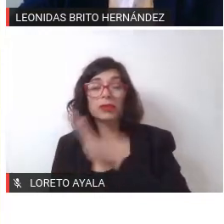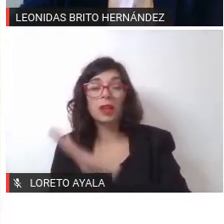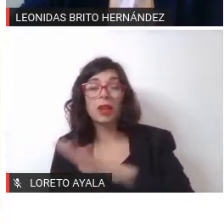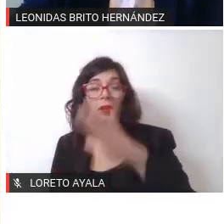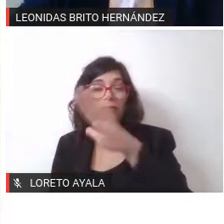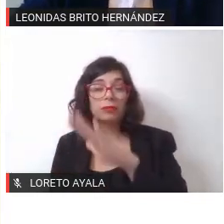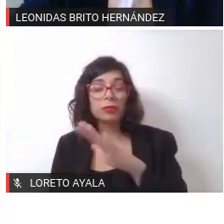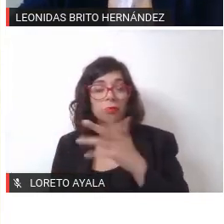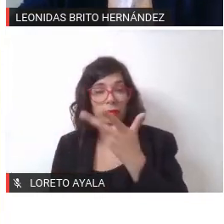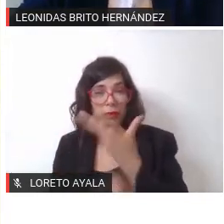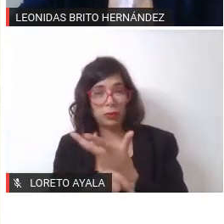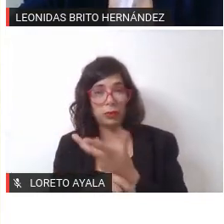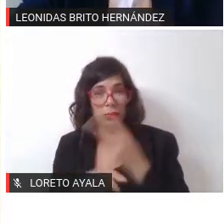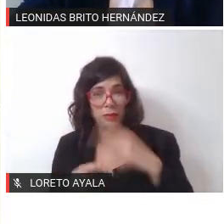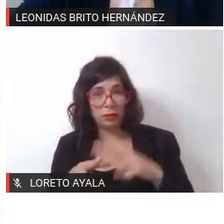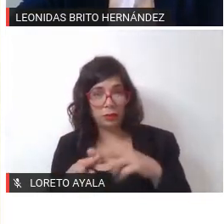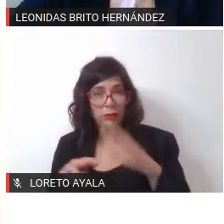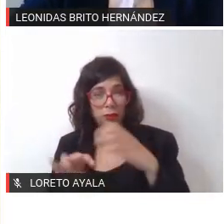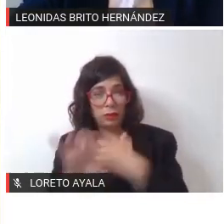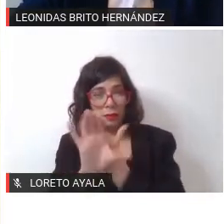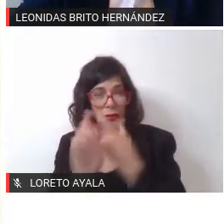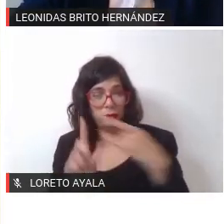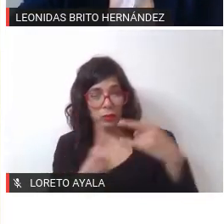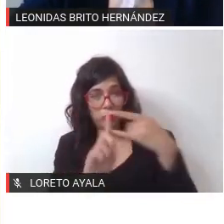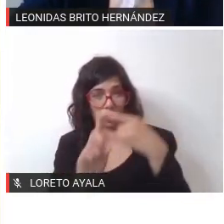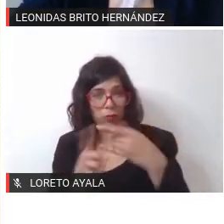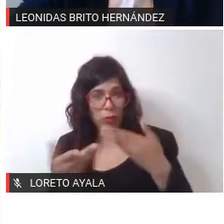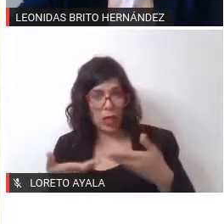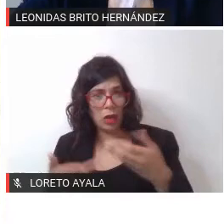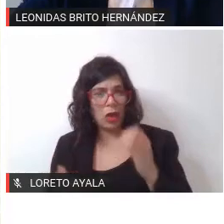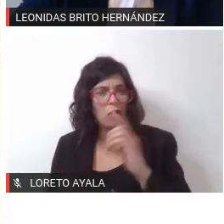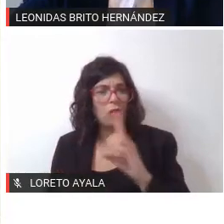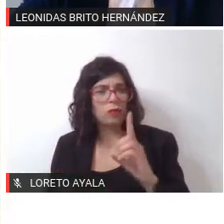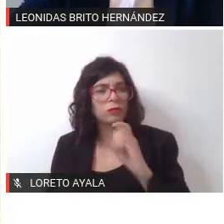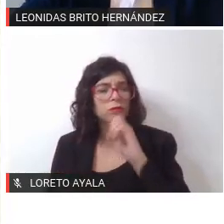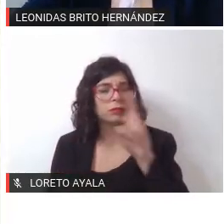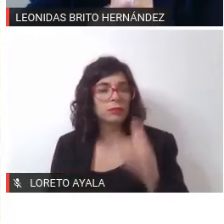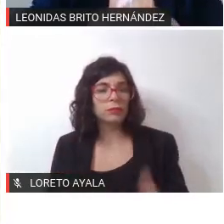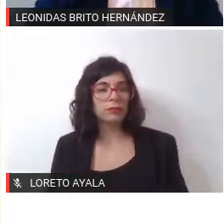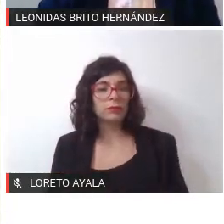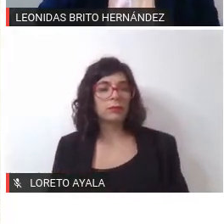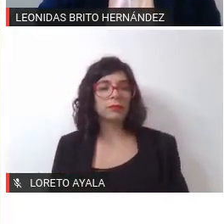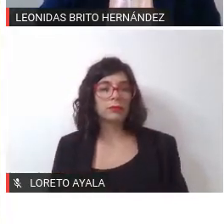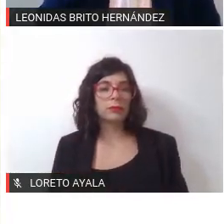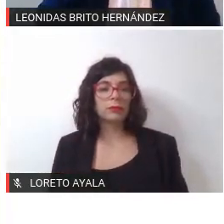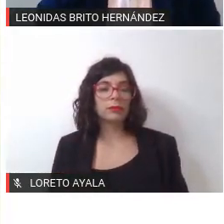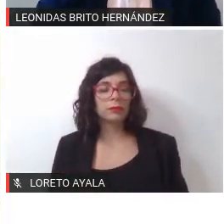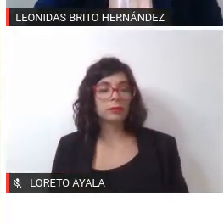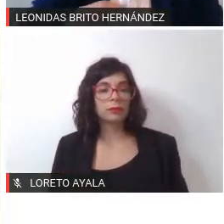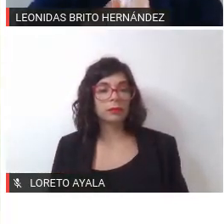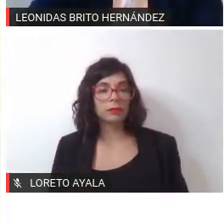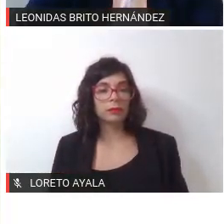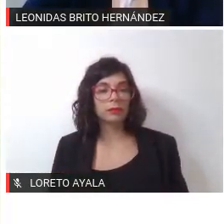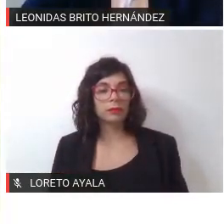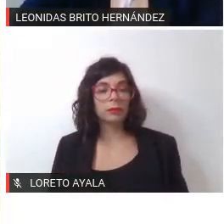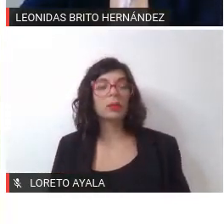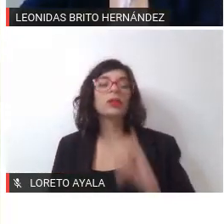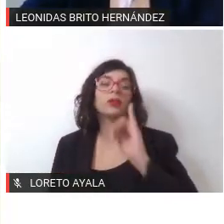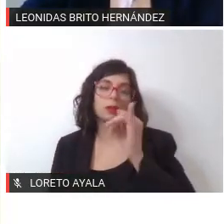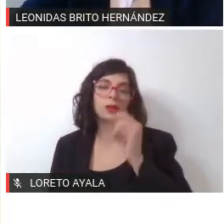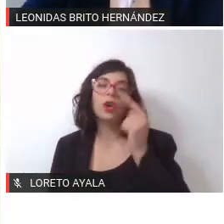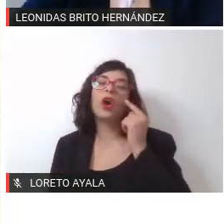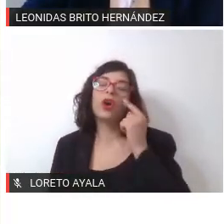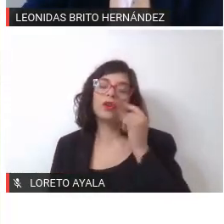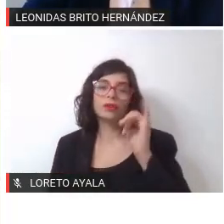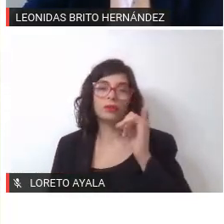se encuentre realizando clases online en estos tiempos de pandemia. Sí, ahí conozco justamente